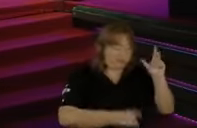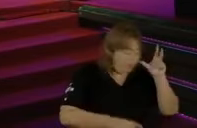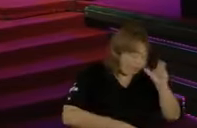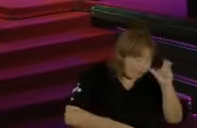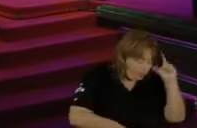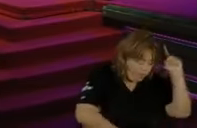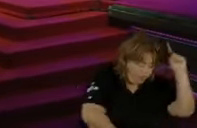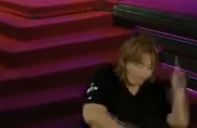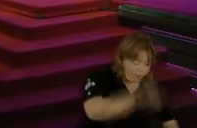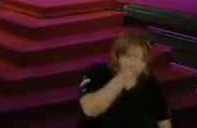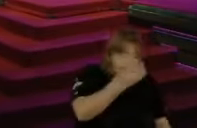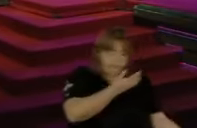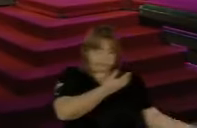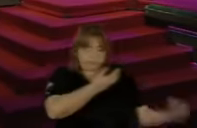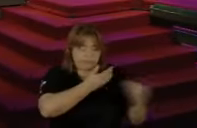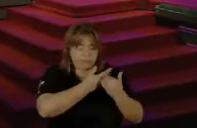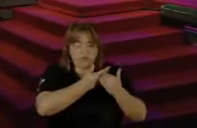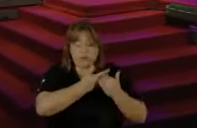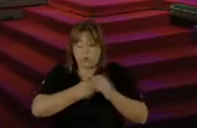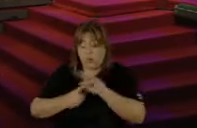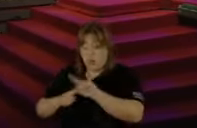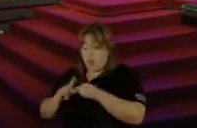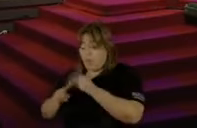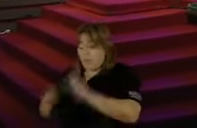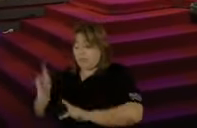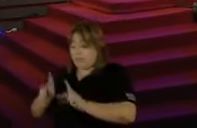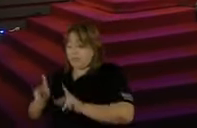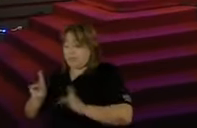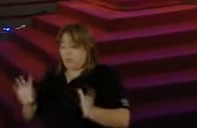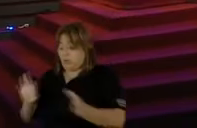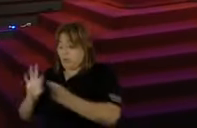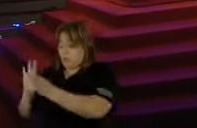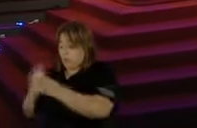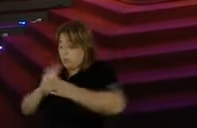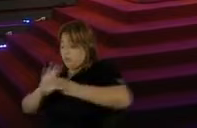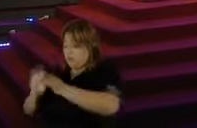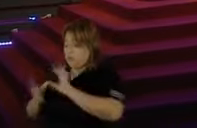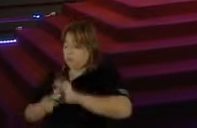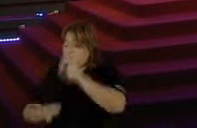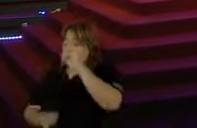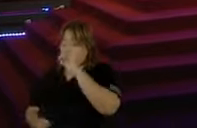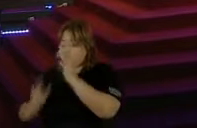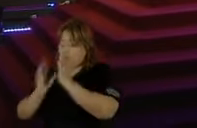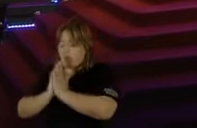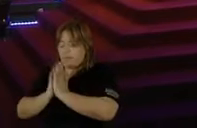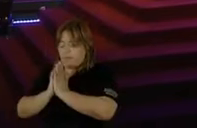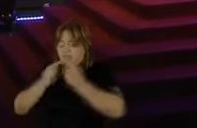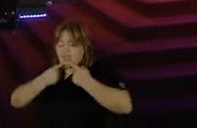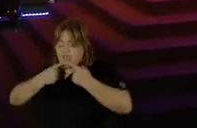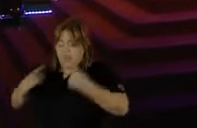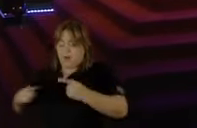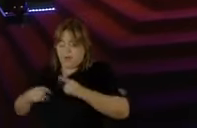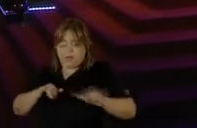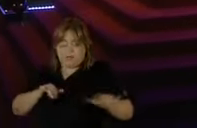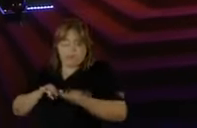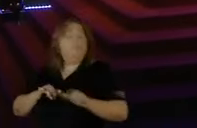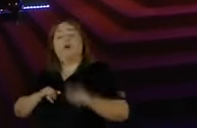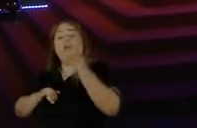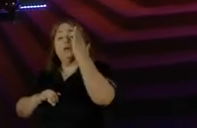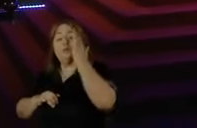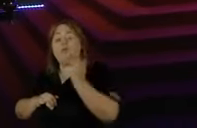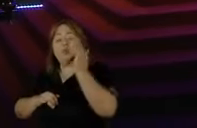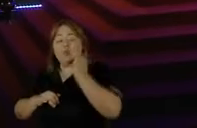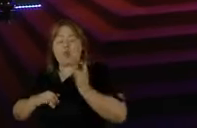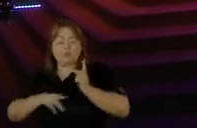pueda contra gente que está unida en el Espíritu, orando lo mismo, declarando lo mismo. Por eso